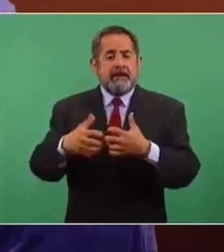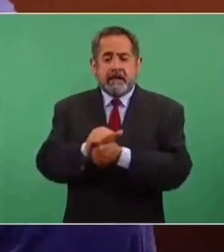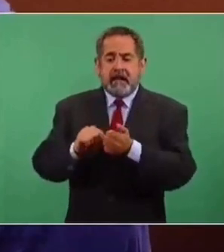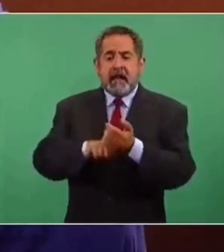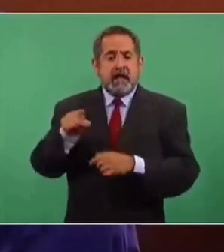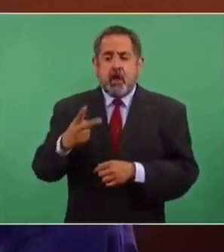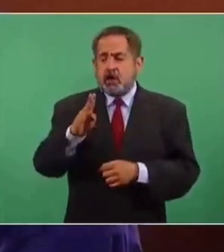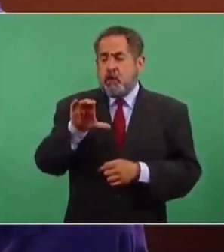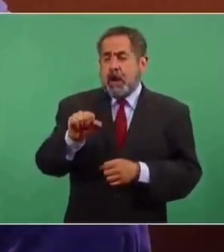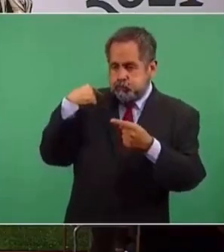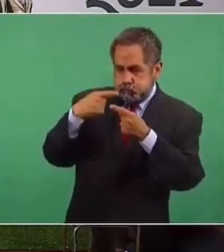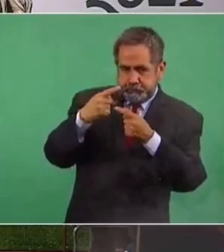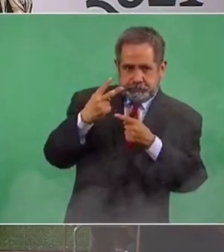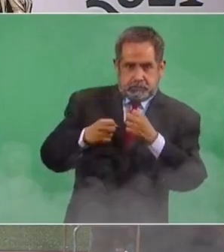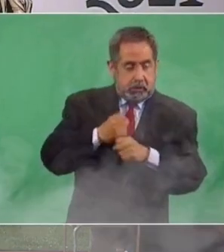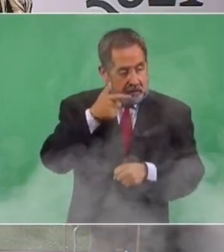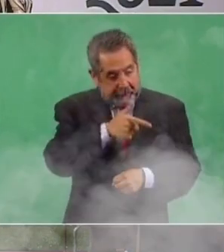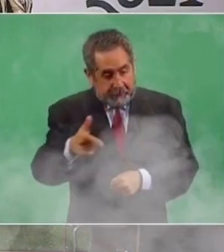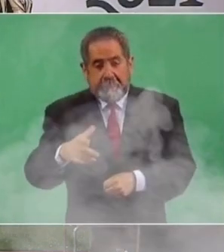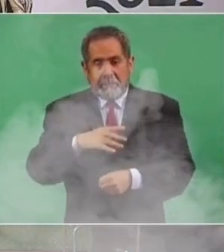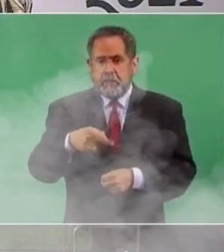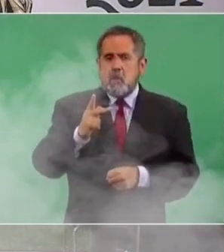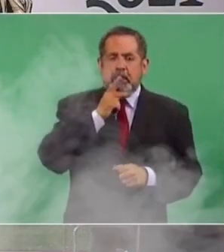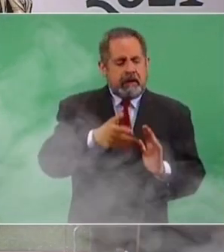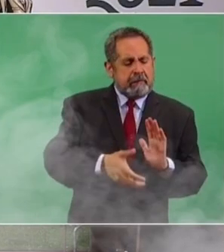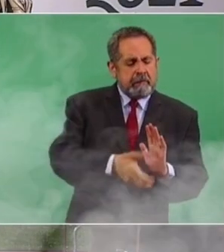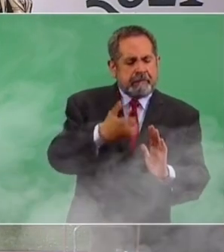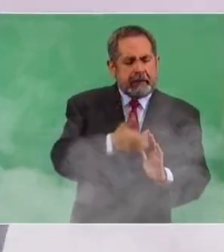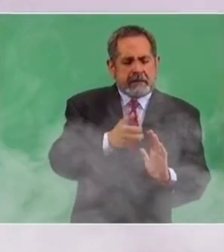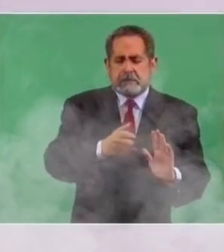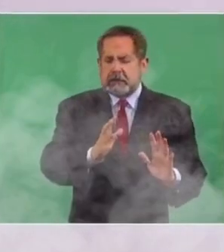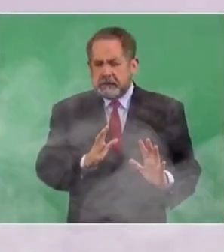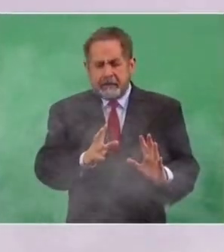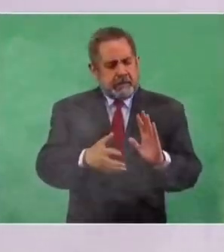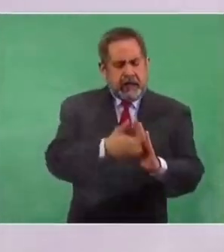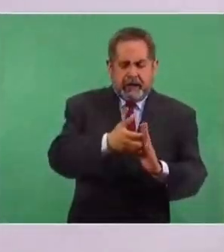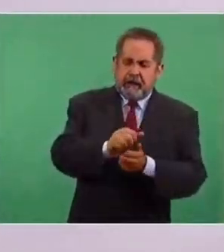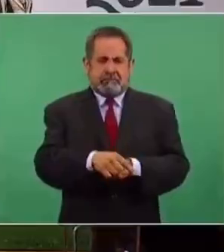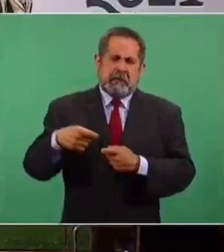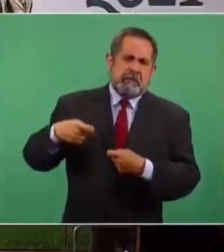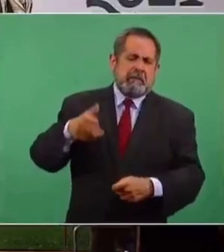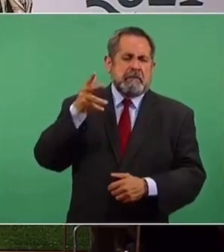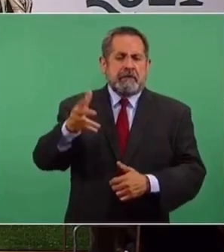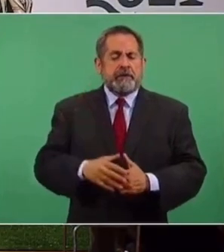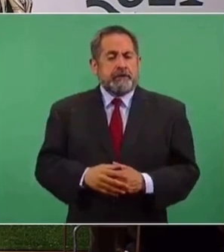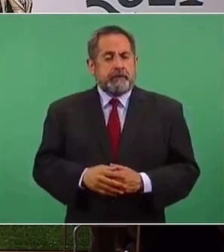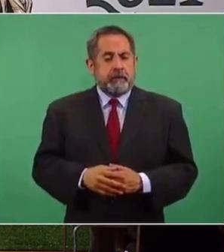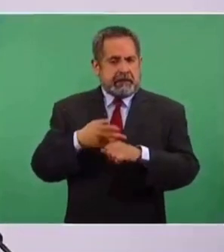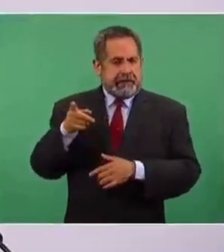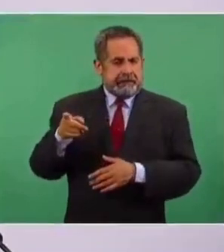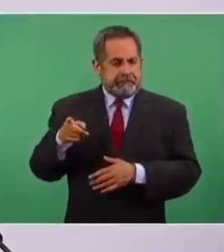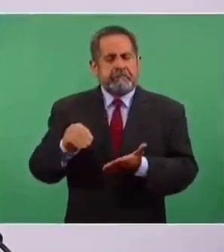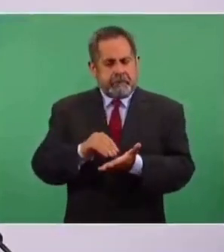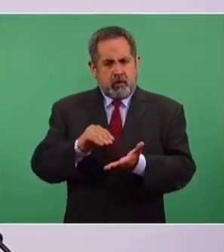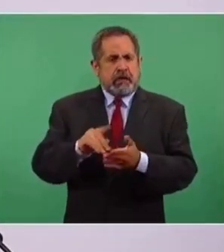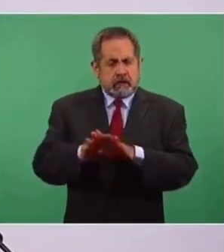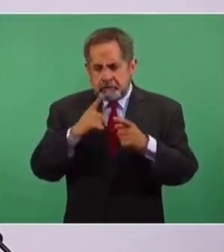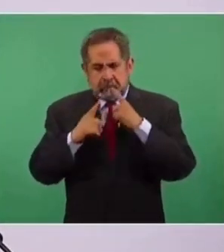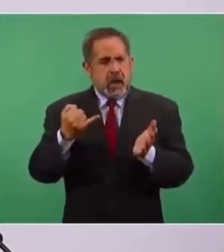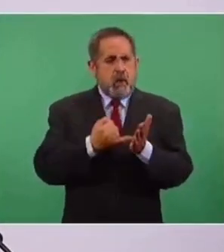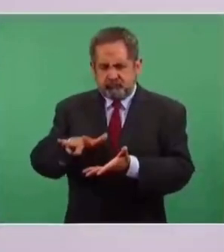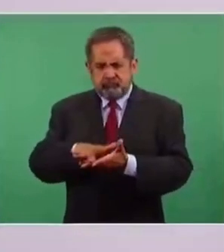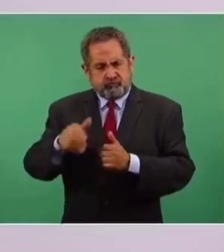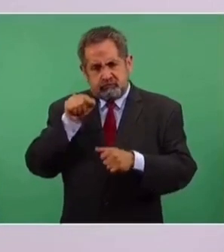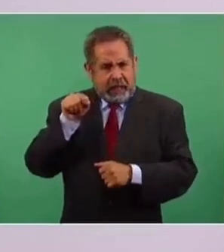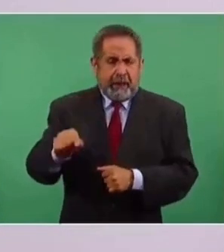de Dos Bocas, Paraíso, Tabasco. La extracción de petróleo se destinará a la refinación. La Secretaría de Hacienda continuará reduciendo los impuestos